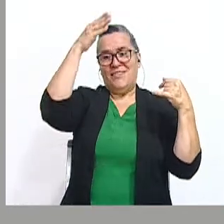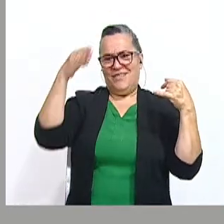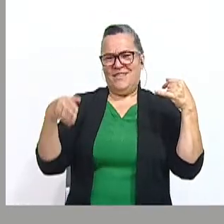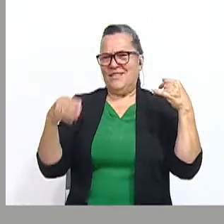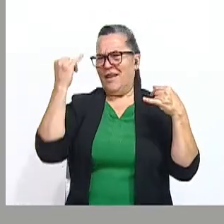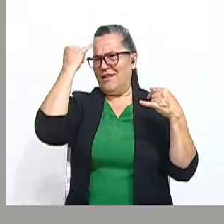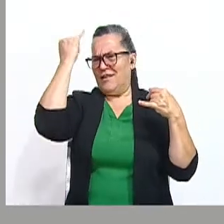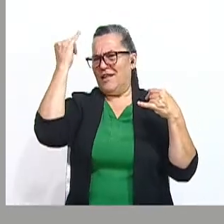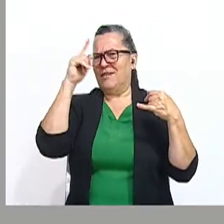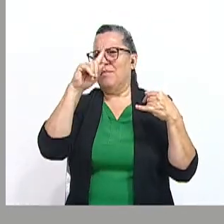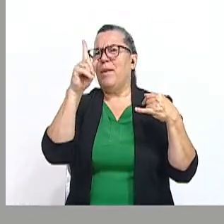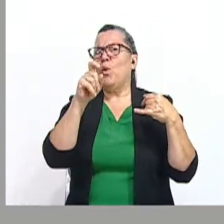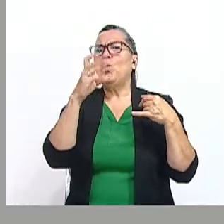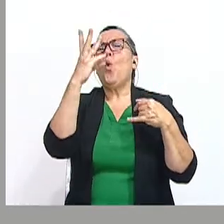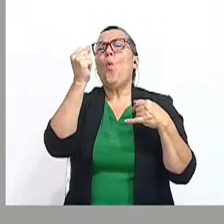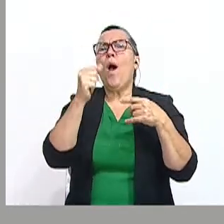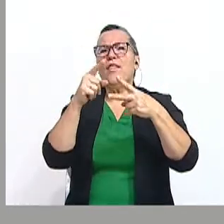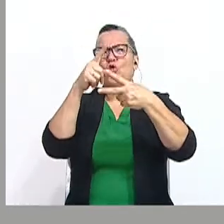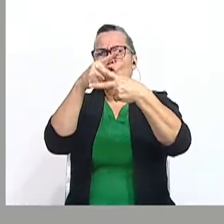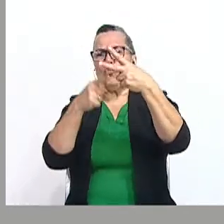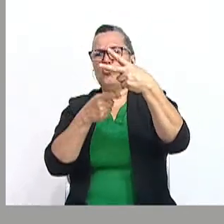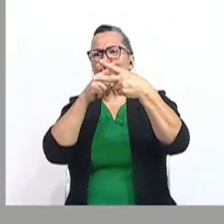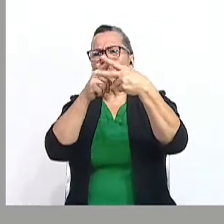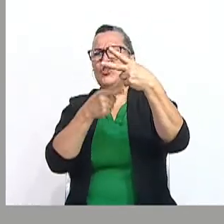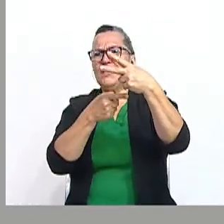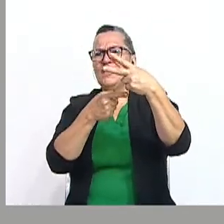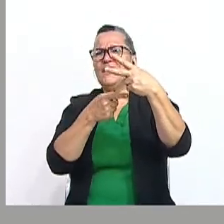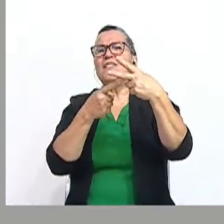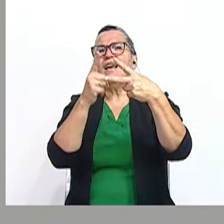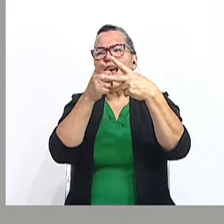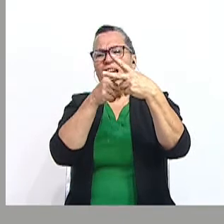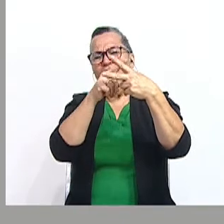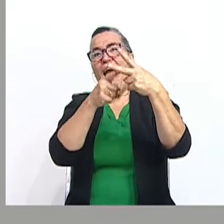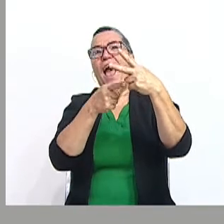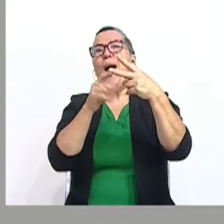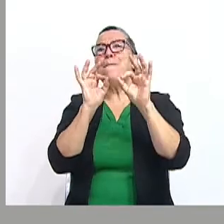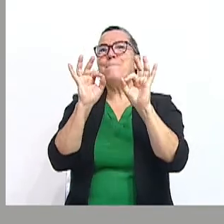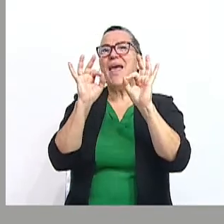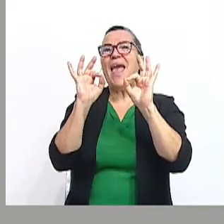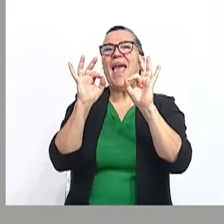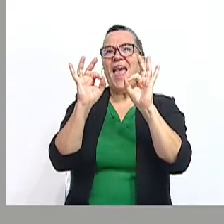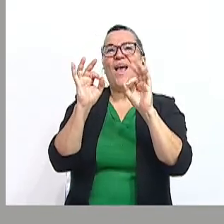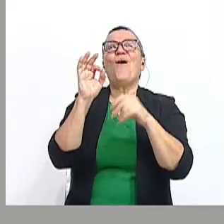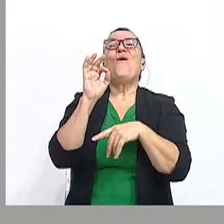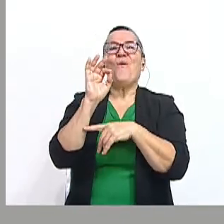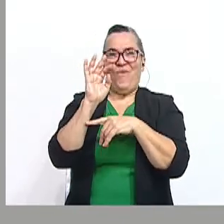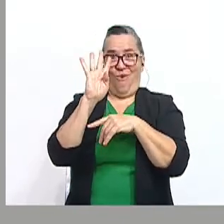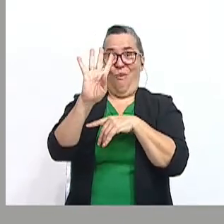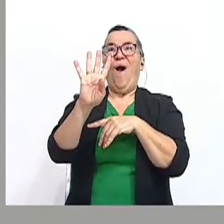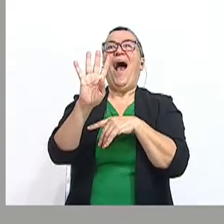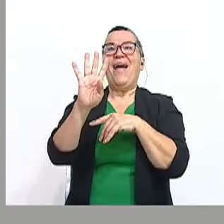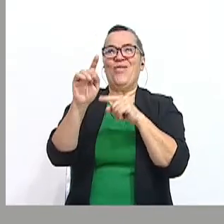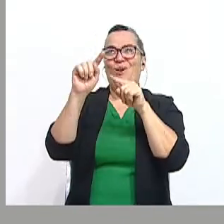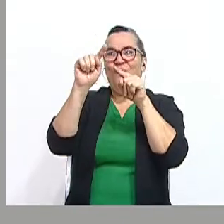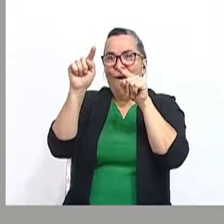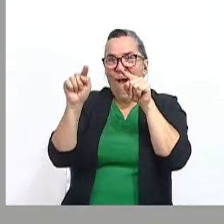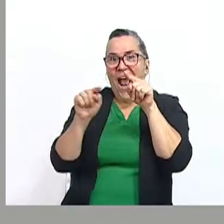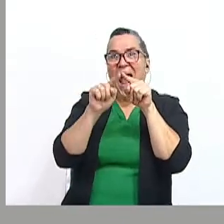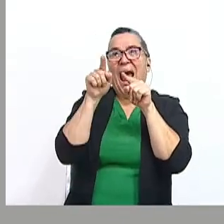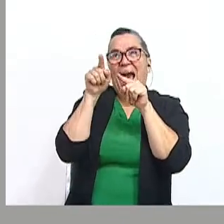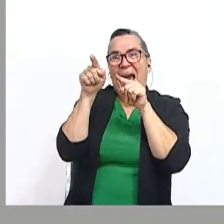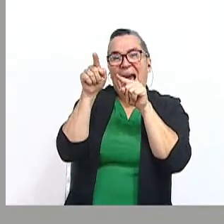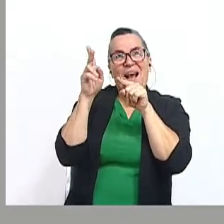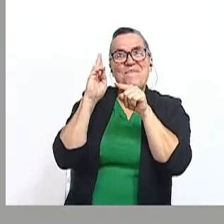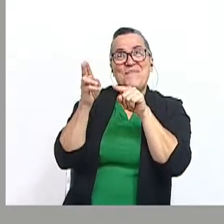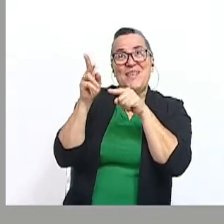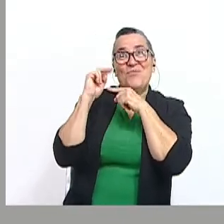preguntar, ¿cuántos ángulos ven? A ver, muy bien, son 4 ángulos, esos mismos